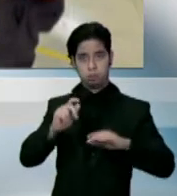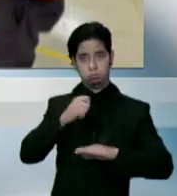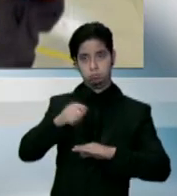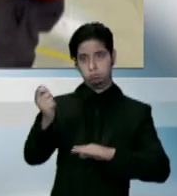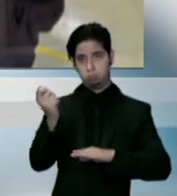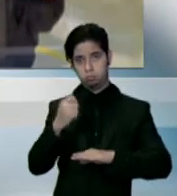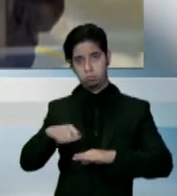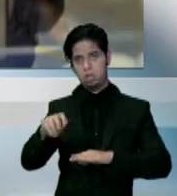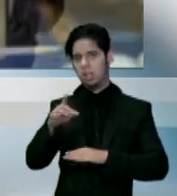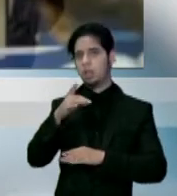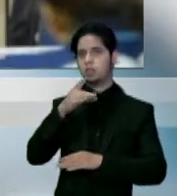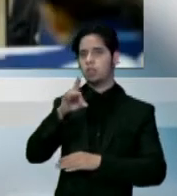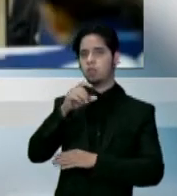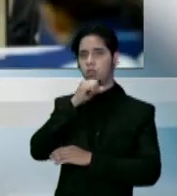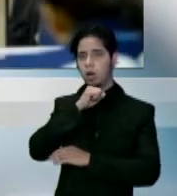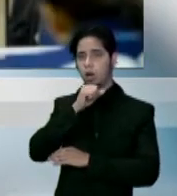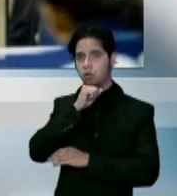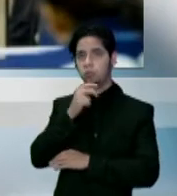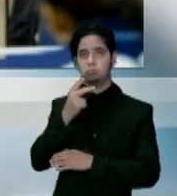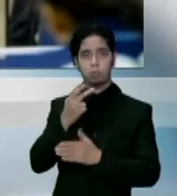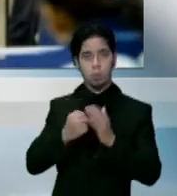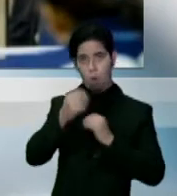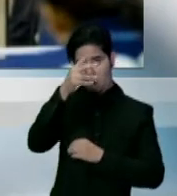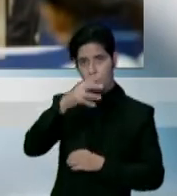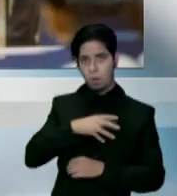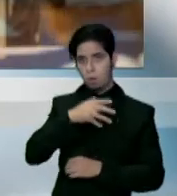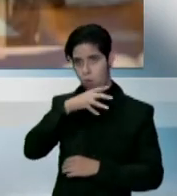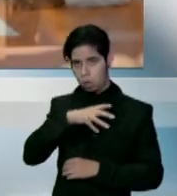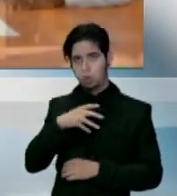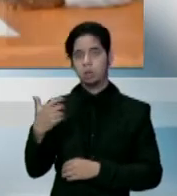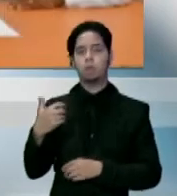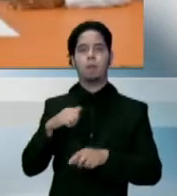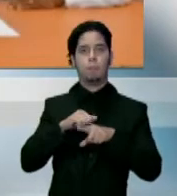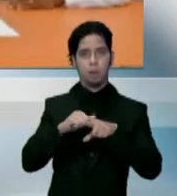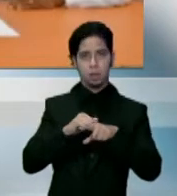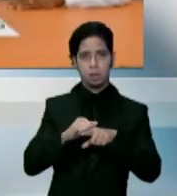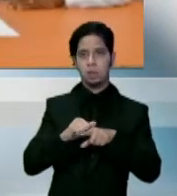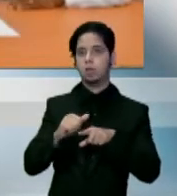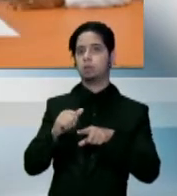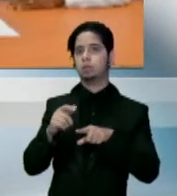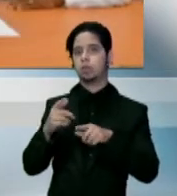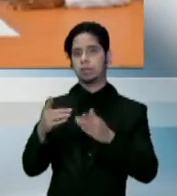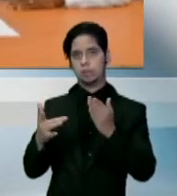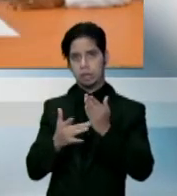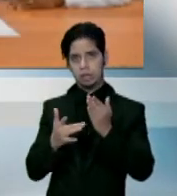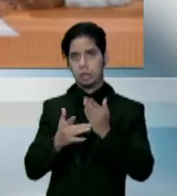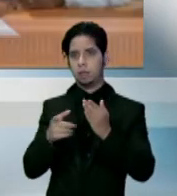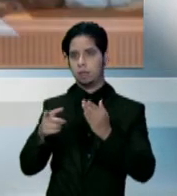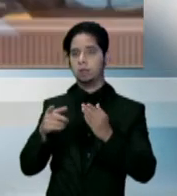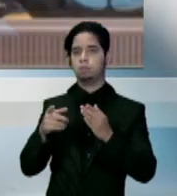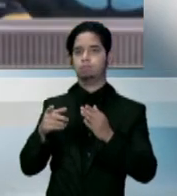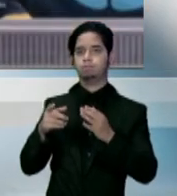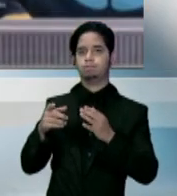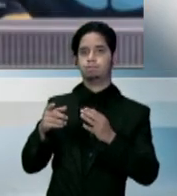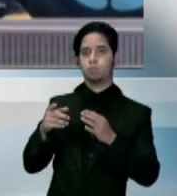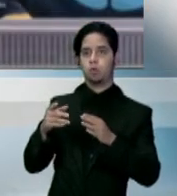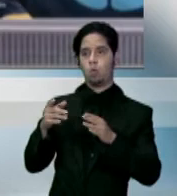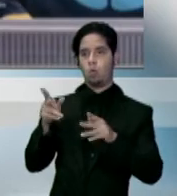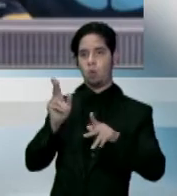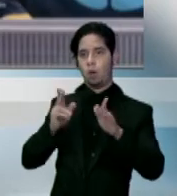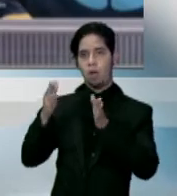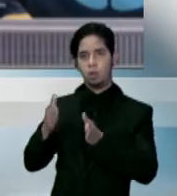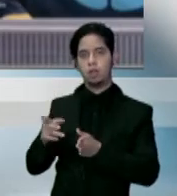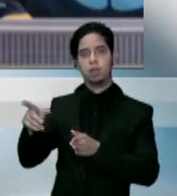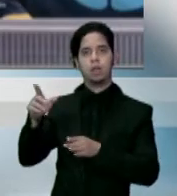18 años en ambos géneros recibieron talleres, prácticas y clínicas por parte de los entrenadores de China. Se espera que en el futuro se puedan